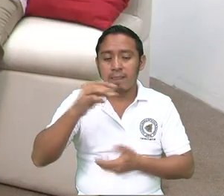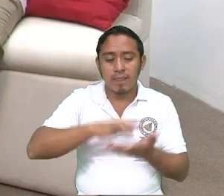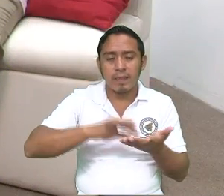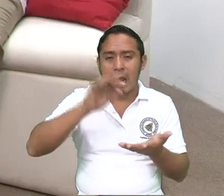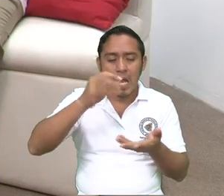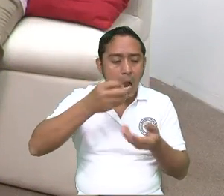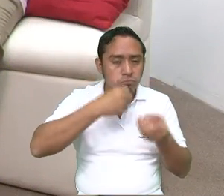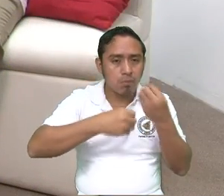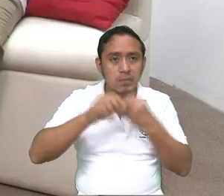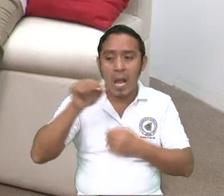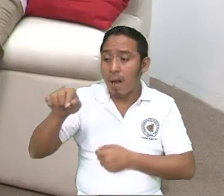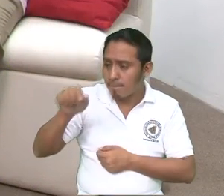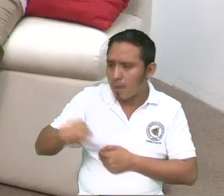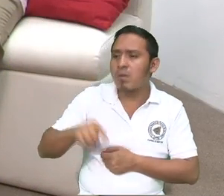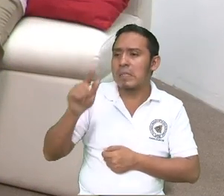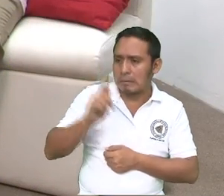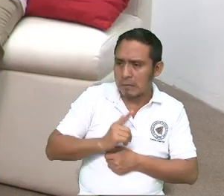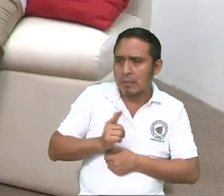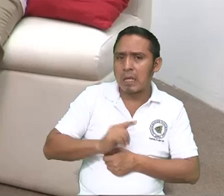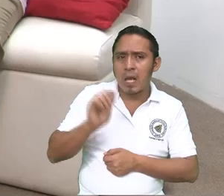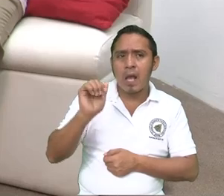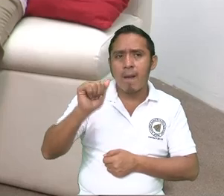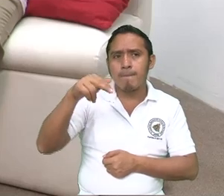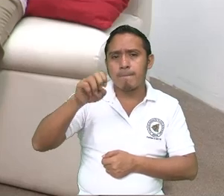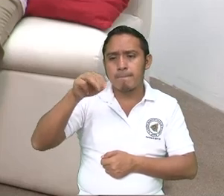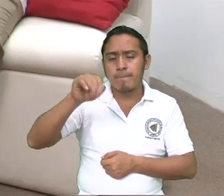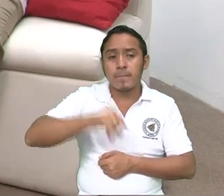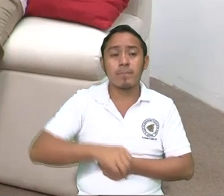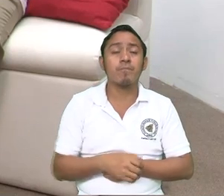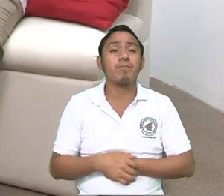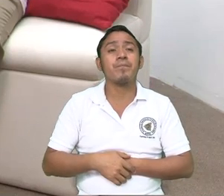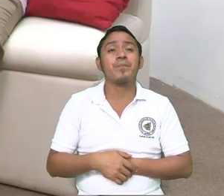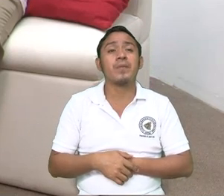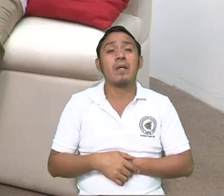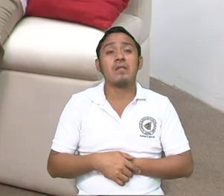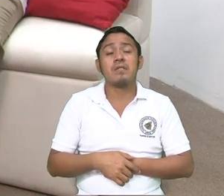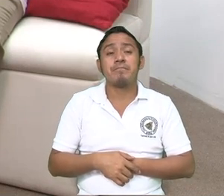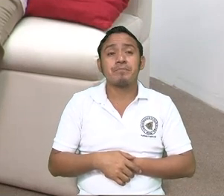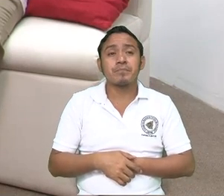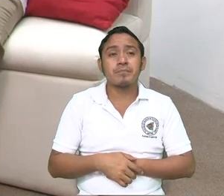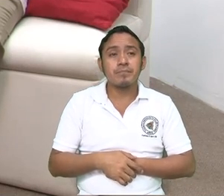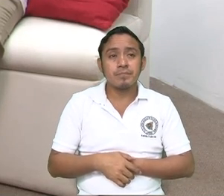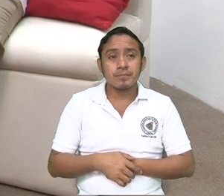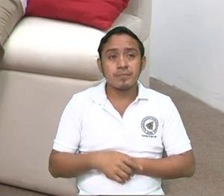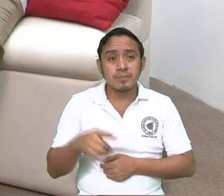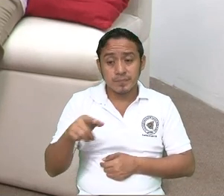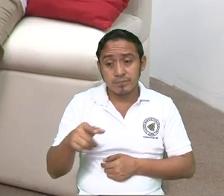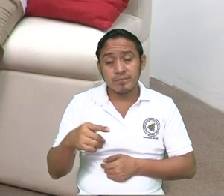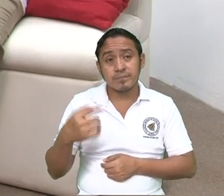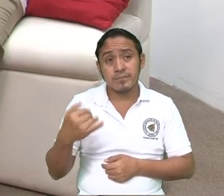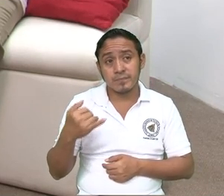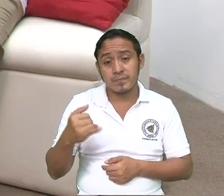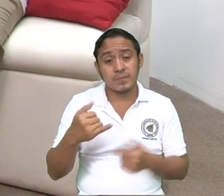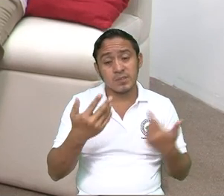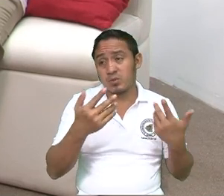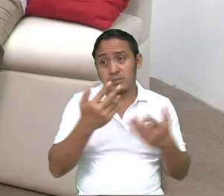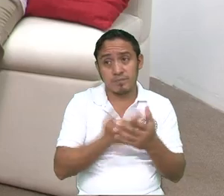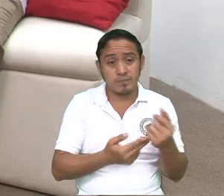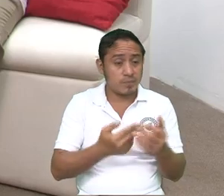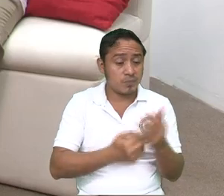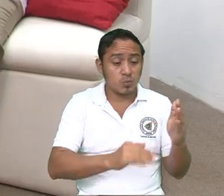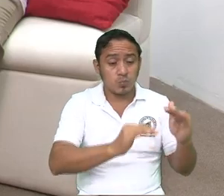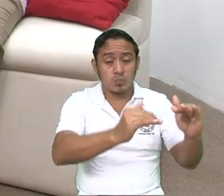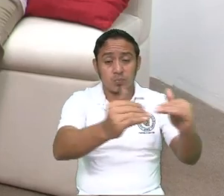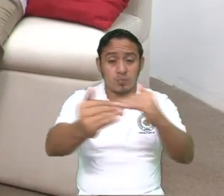sin poder selección son mito muchas veces hasta incluso en el área urbana y rural van